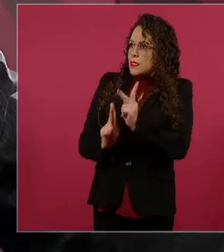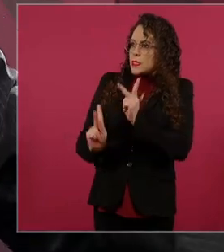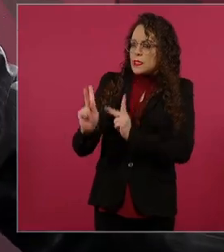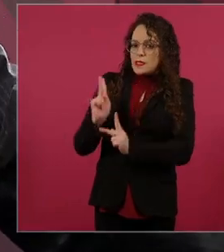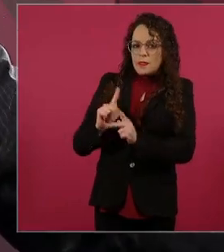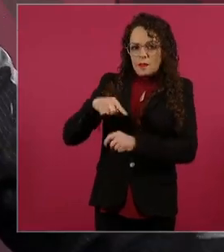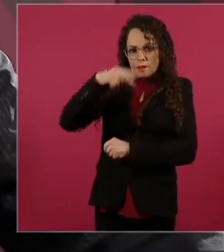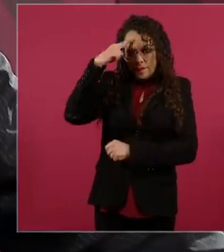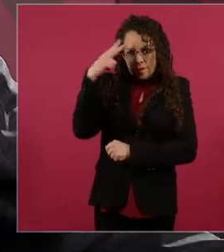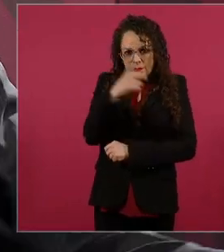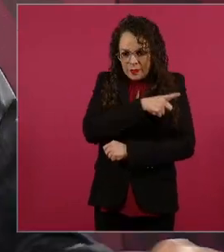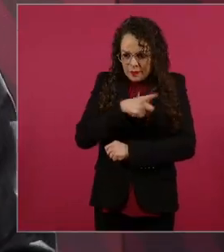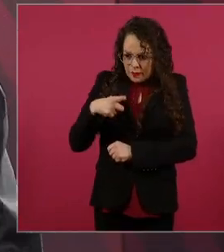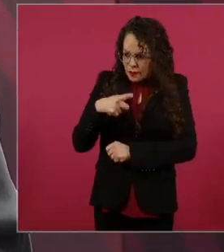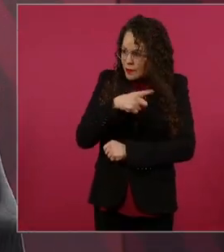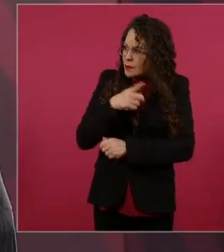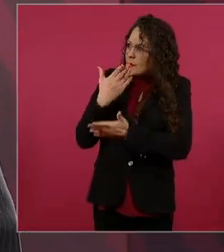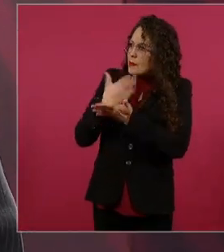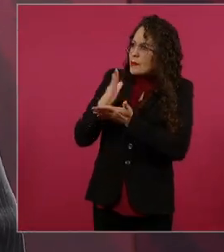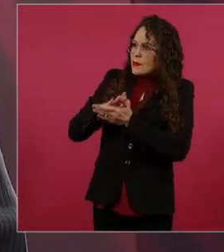diciendo se puede probar